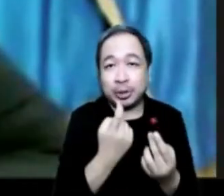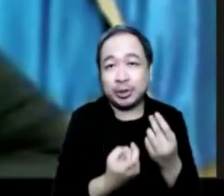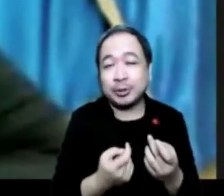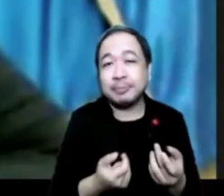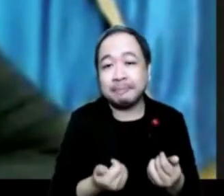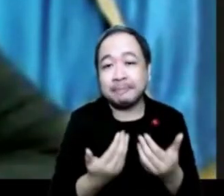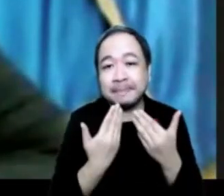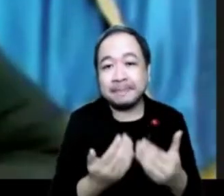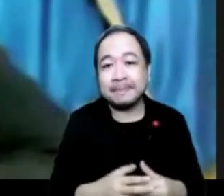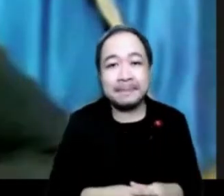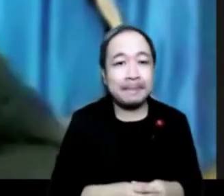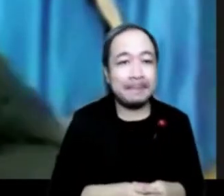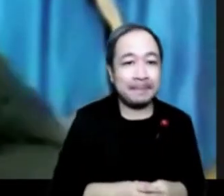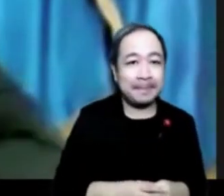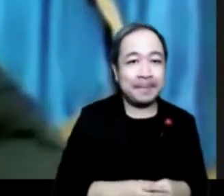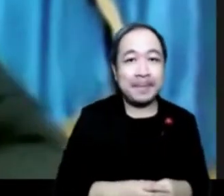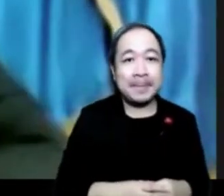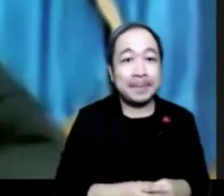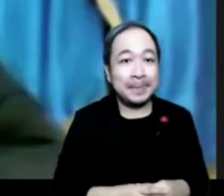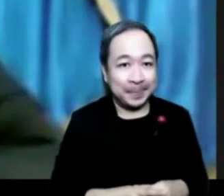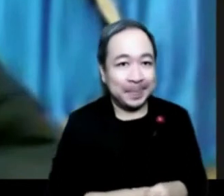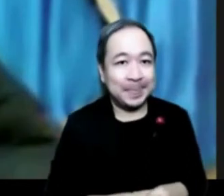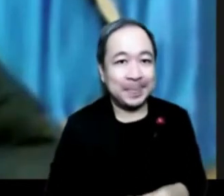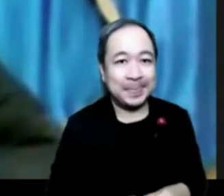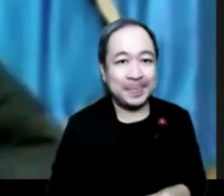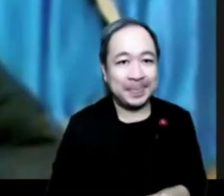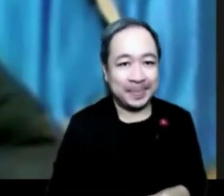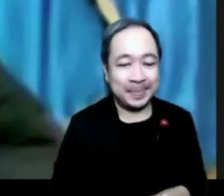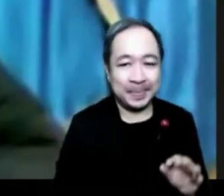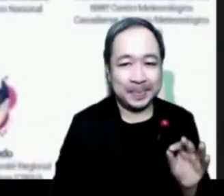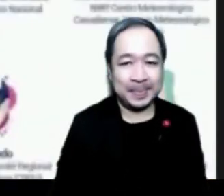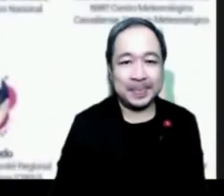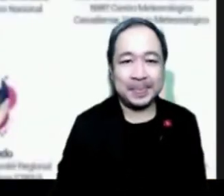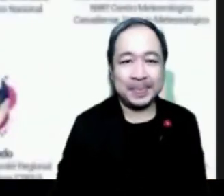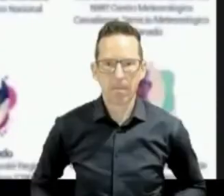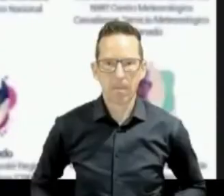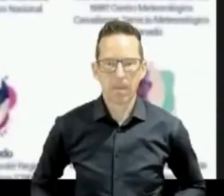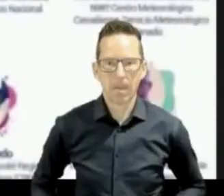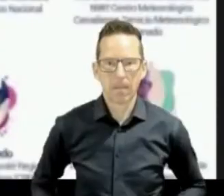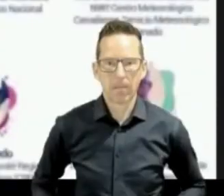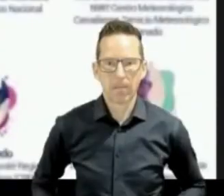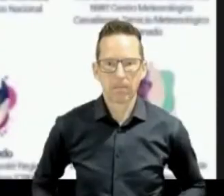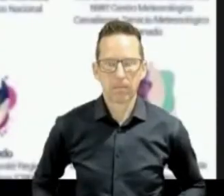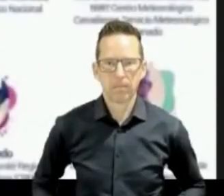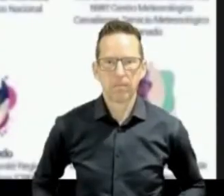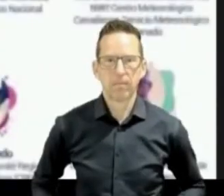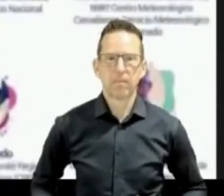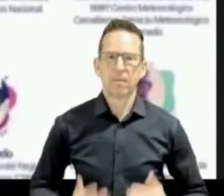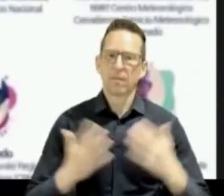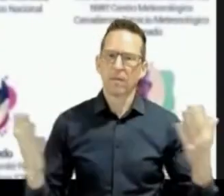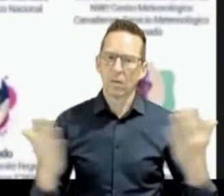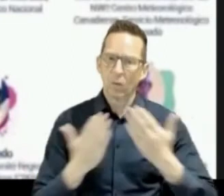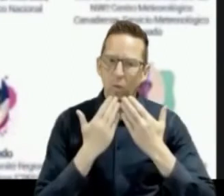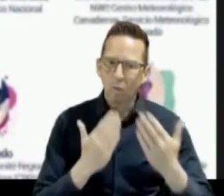Muchas gracias Berta por tu presentación y por compartir este muy buen ejemplo de cooperación